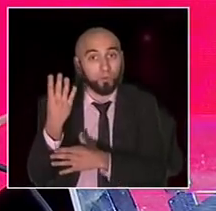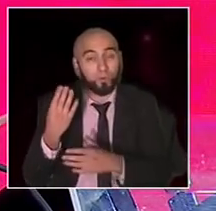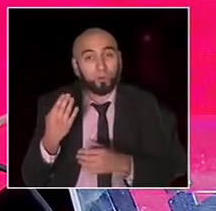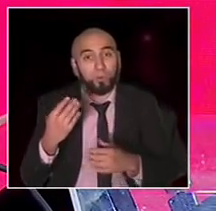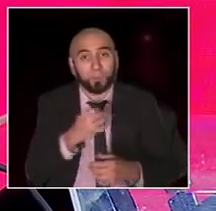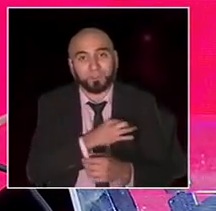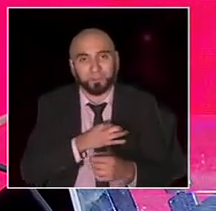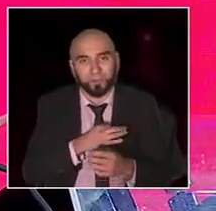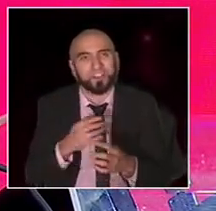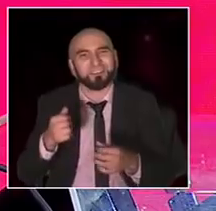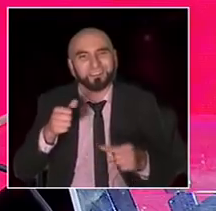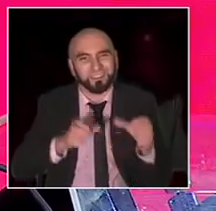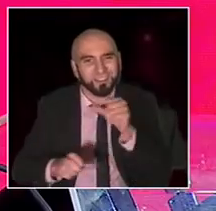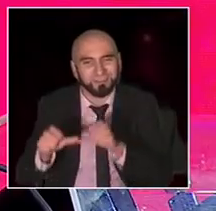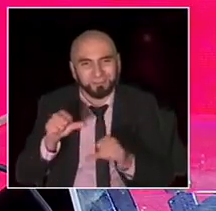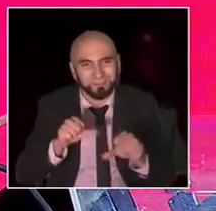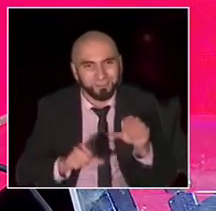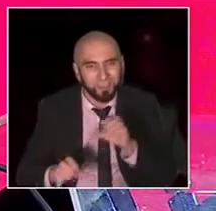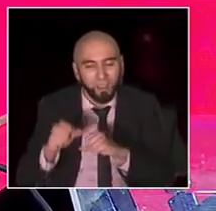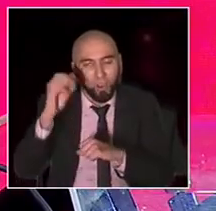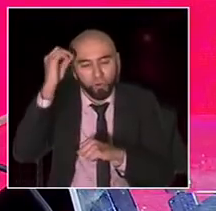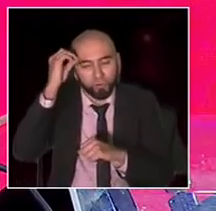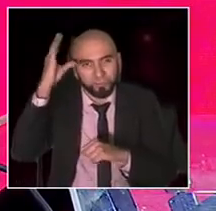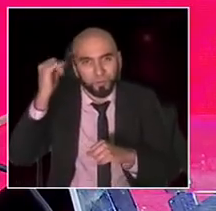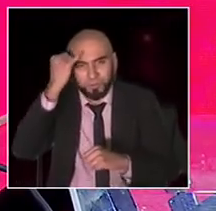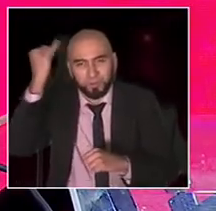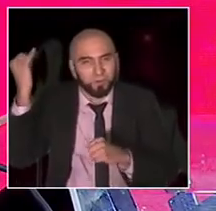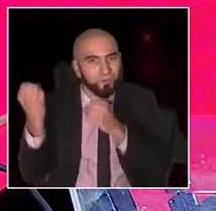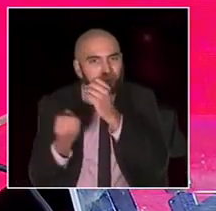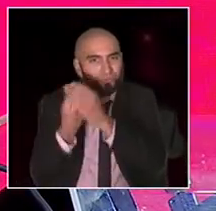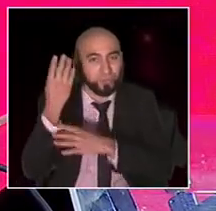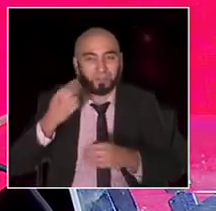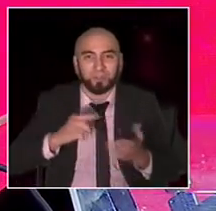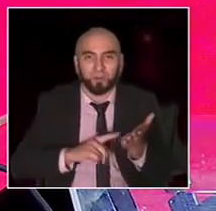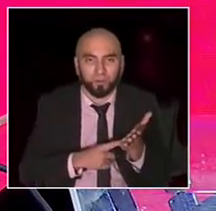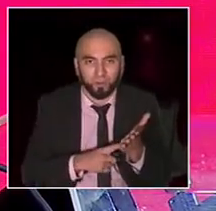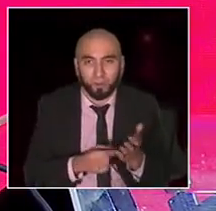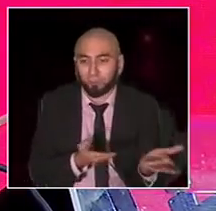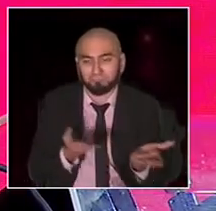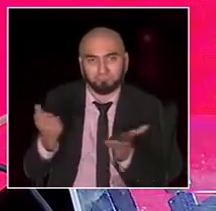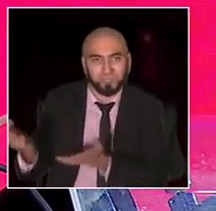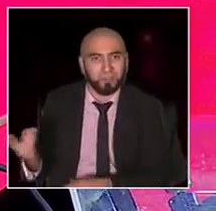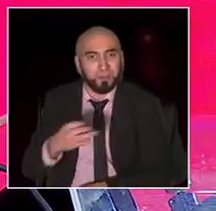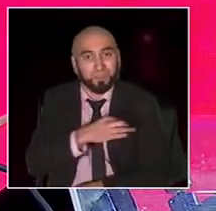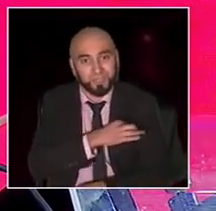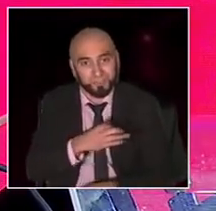Ciencia, Conocimiento, Innovación y Tecnología, y está aquí presente el ministro Andrés Kuh,